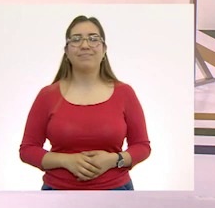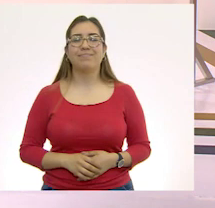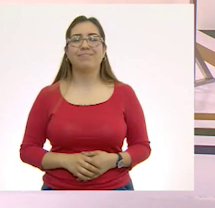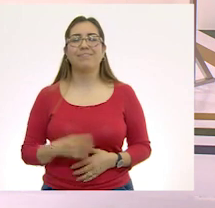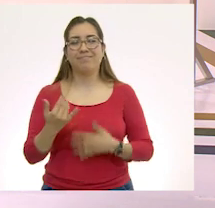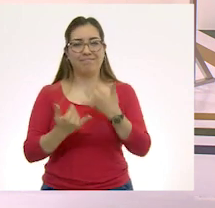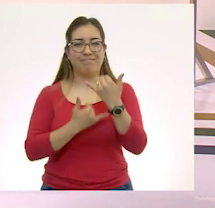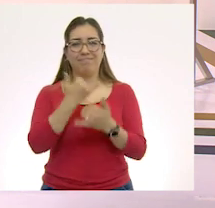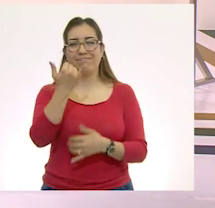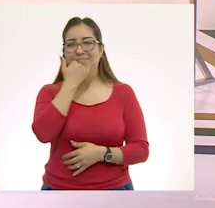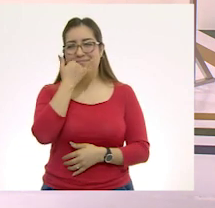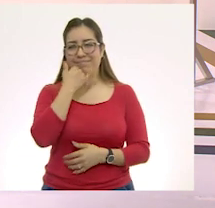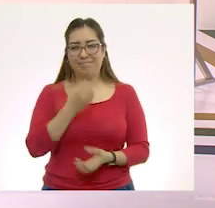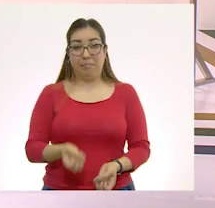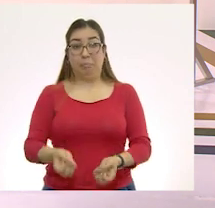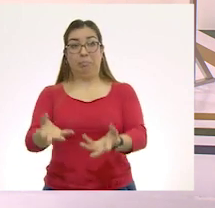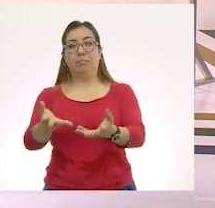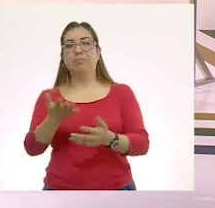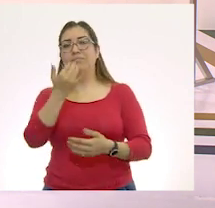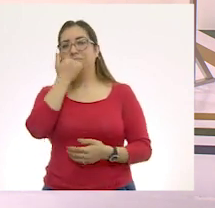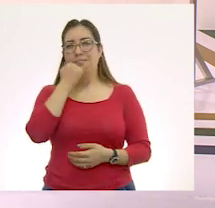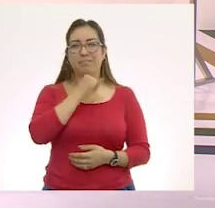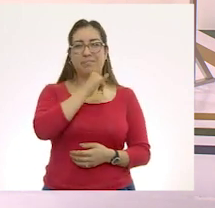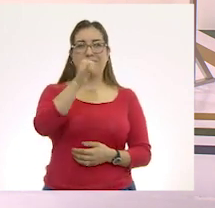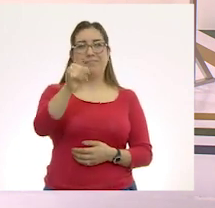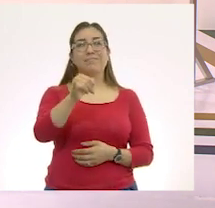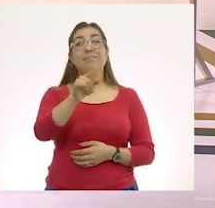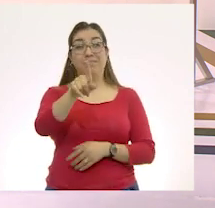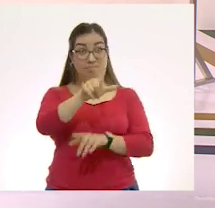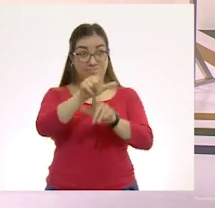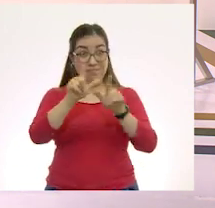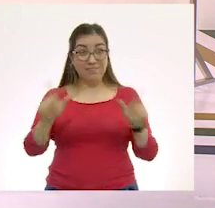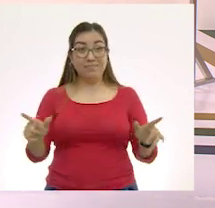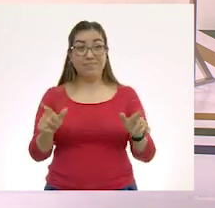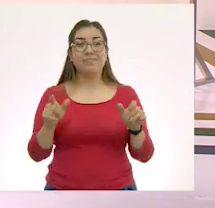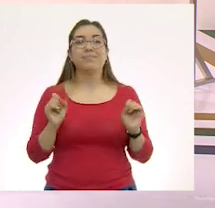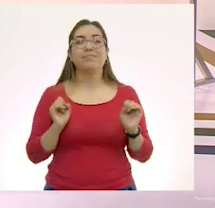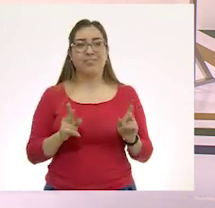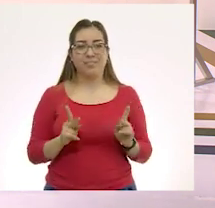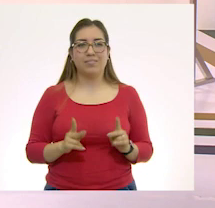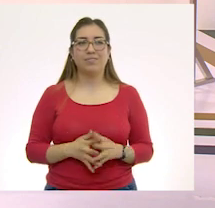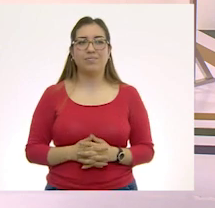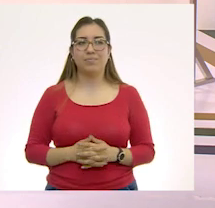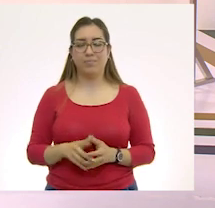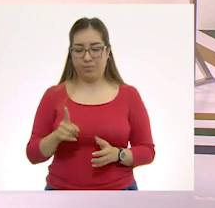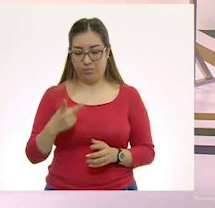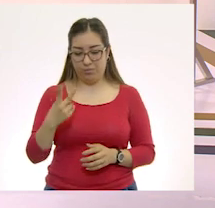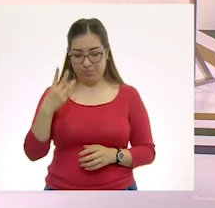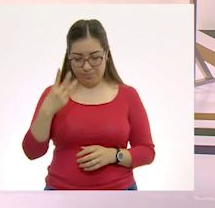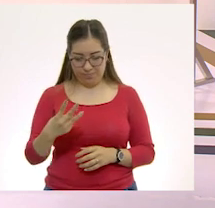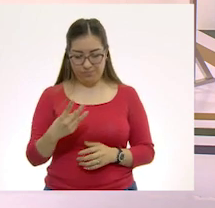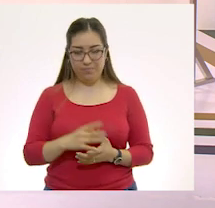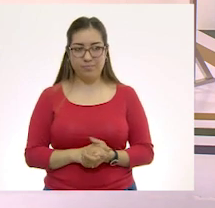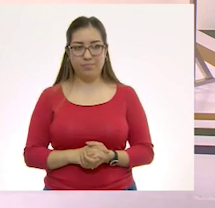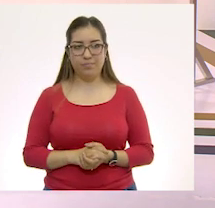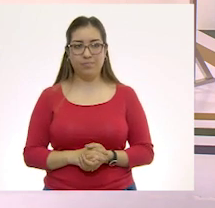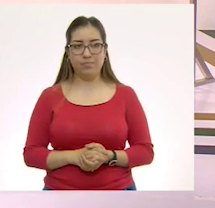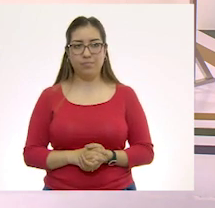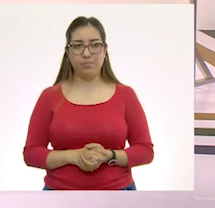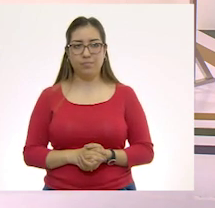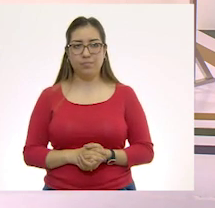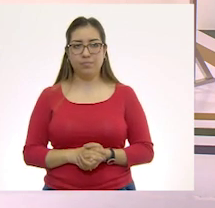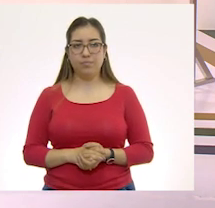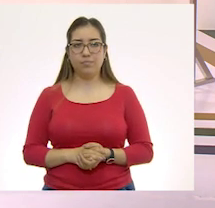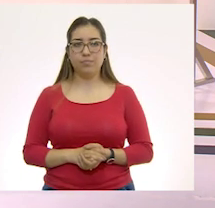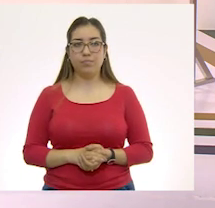los escapados están listos y listos hoy en casa muy bien vamos 123 primero un número